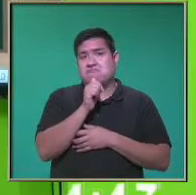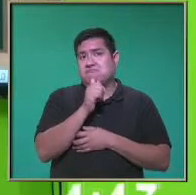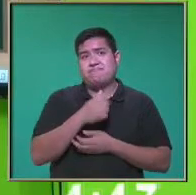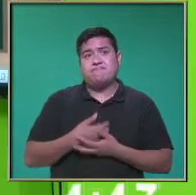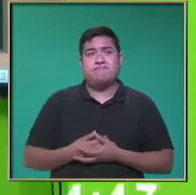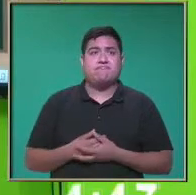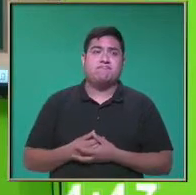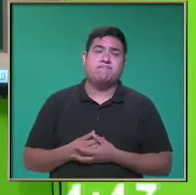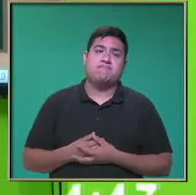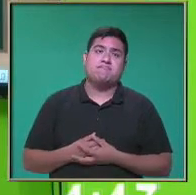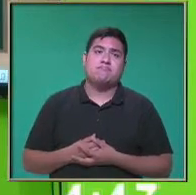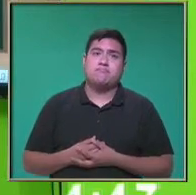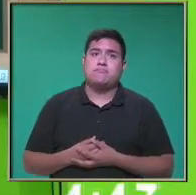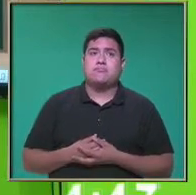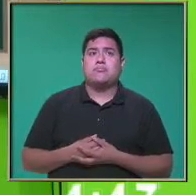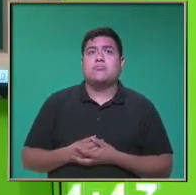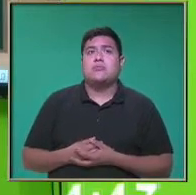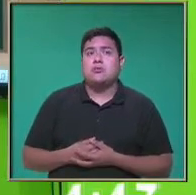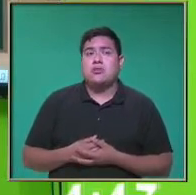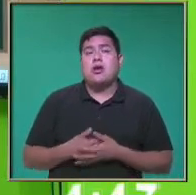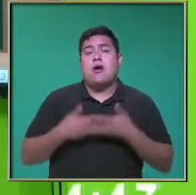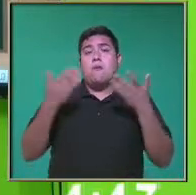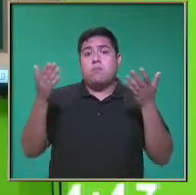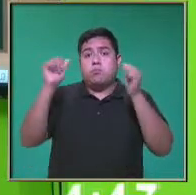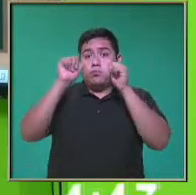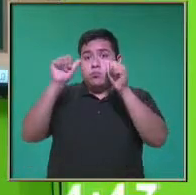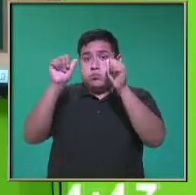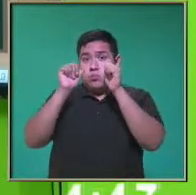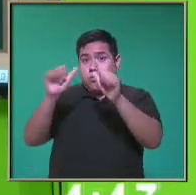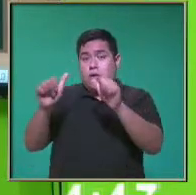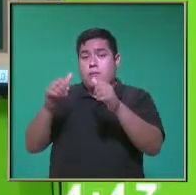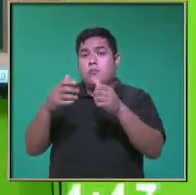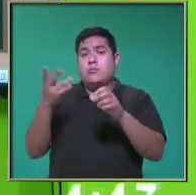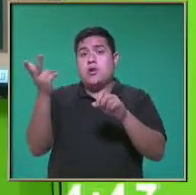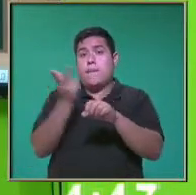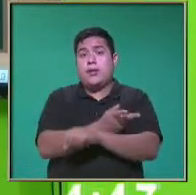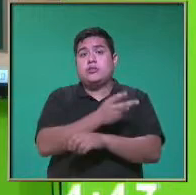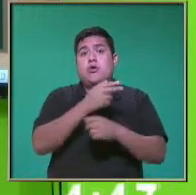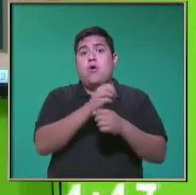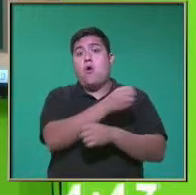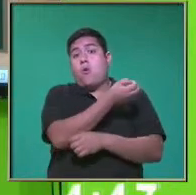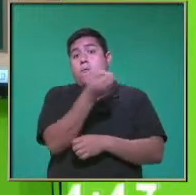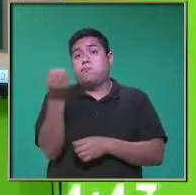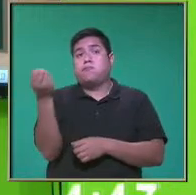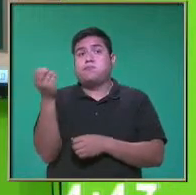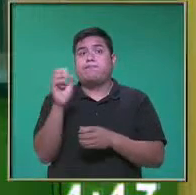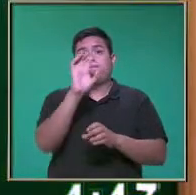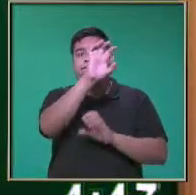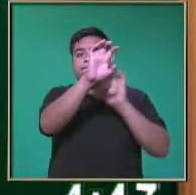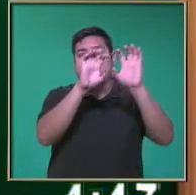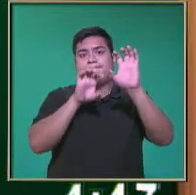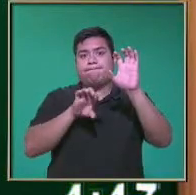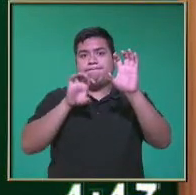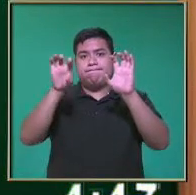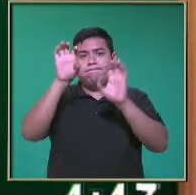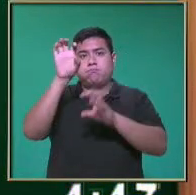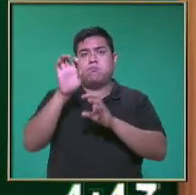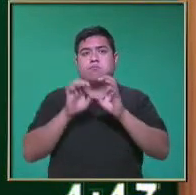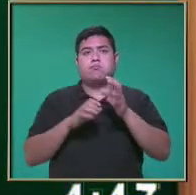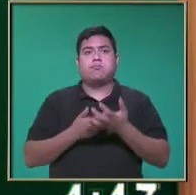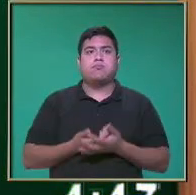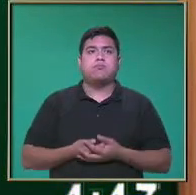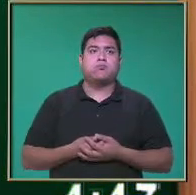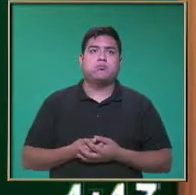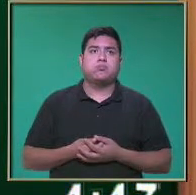la guerra. Now let's pay attention and order the events. Vamos a poner atención en las imágenes y a ordenar los